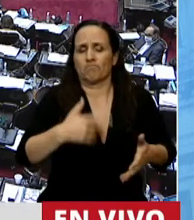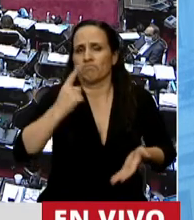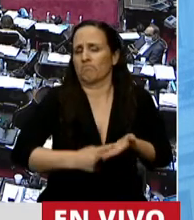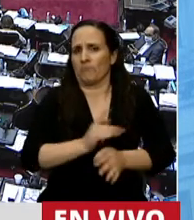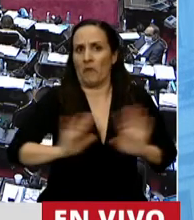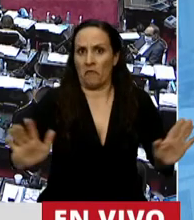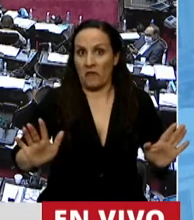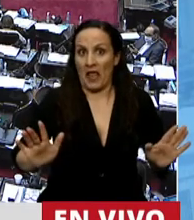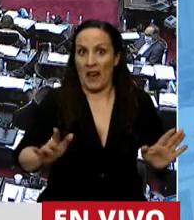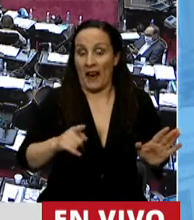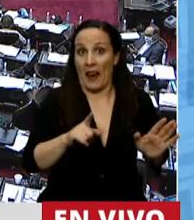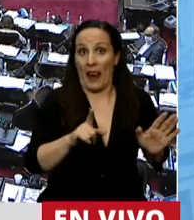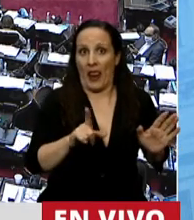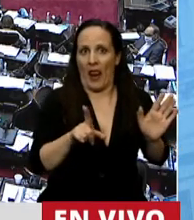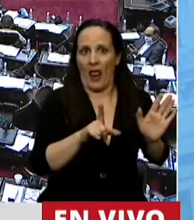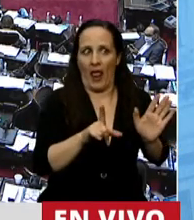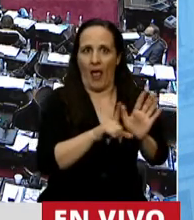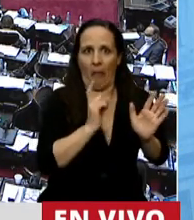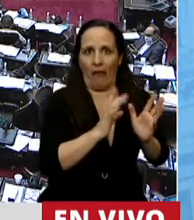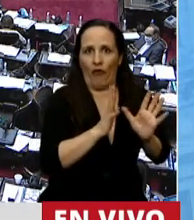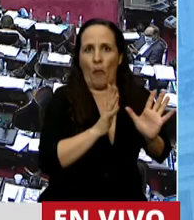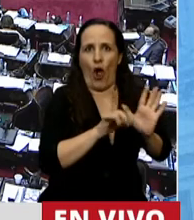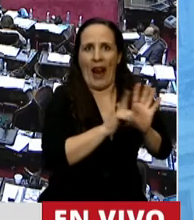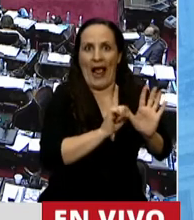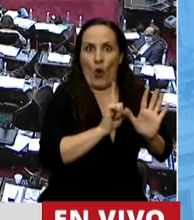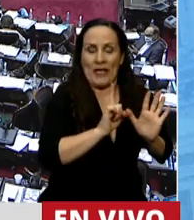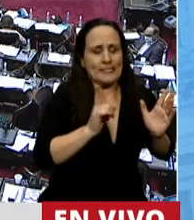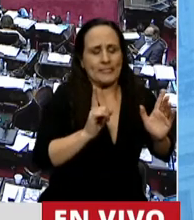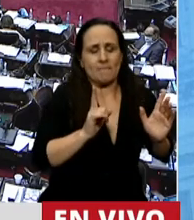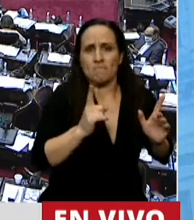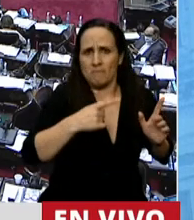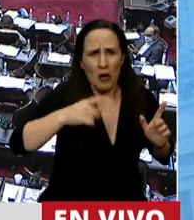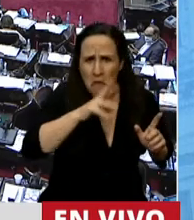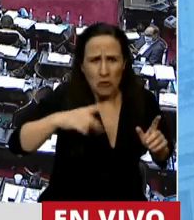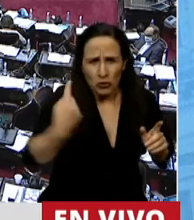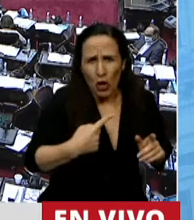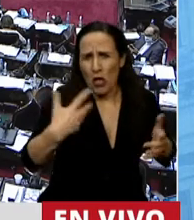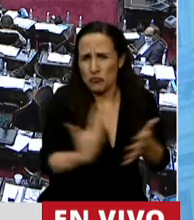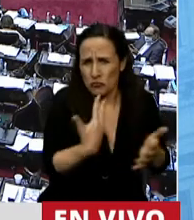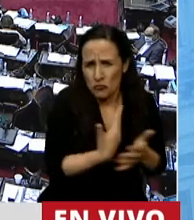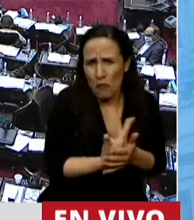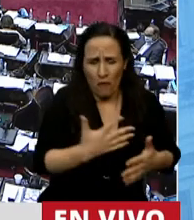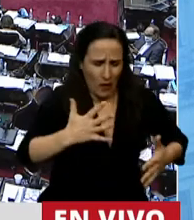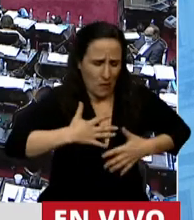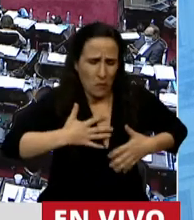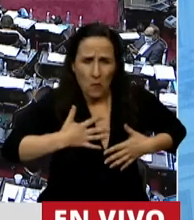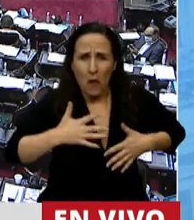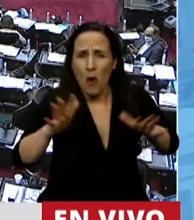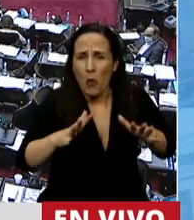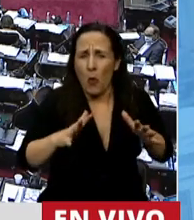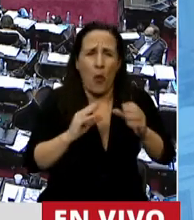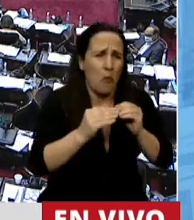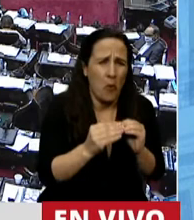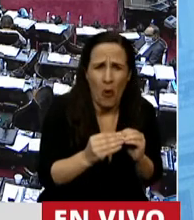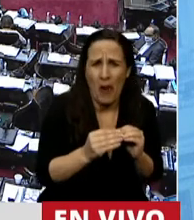embarazo en forma ilegal, han sufrido de distintas maneras. Algunas desde el punto de vista físico, con graves complicaciones,